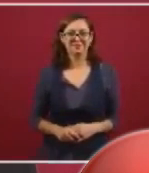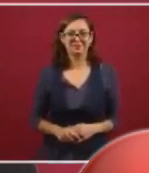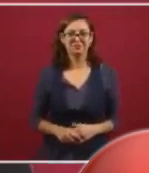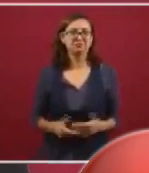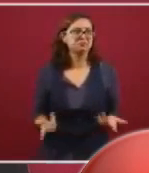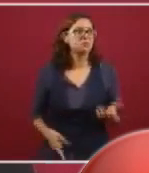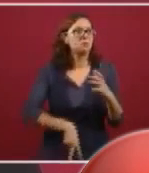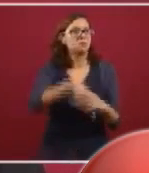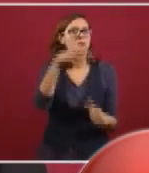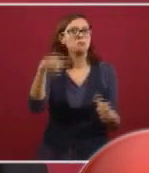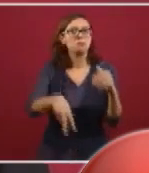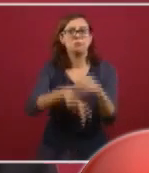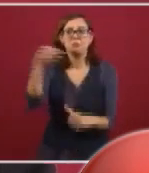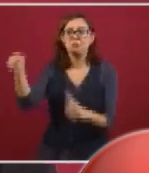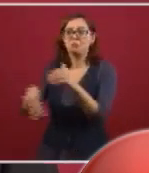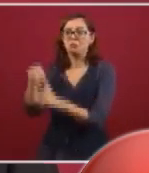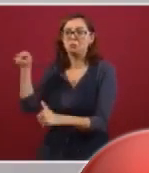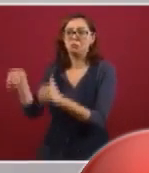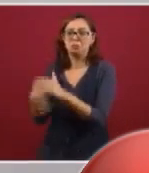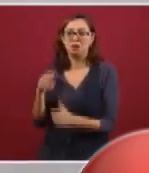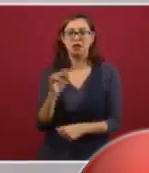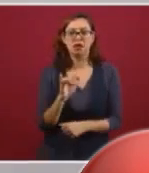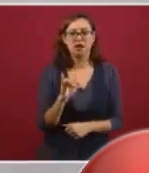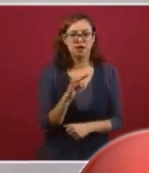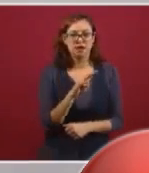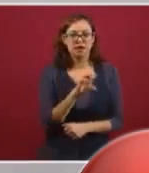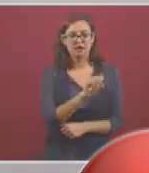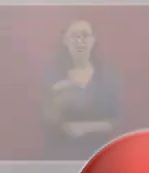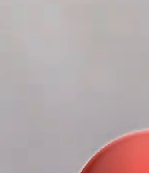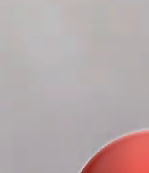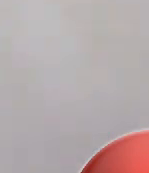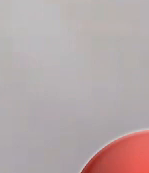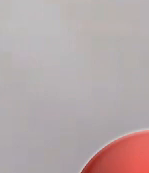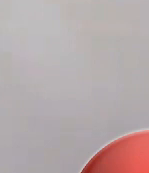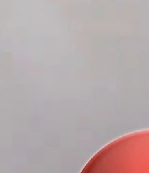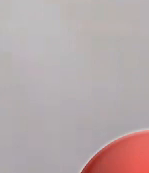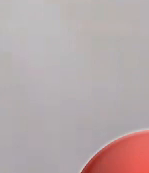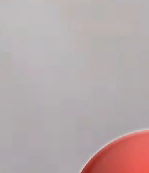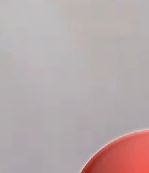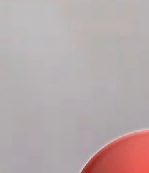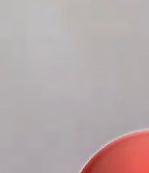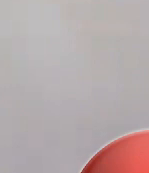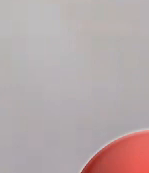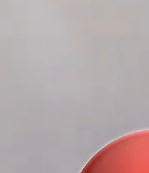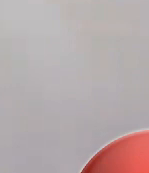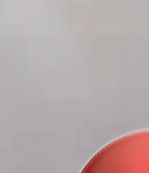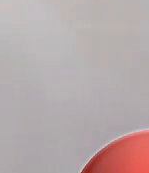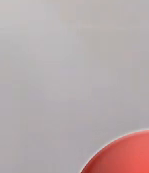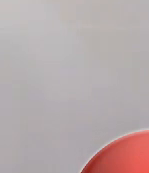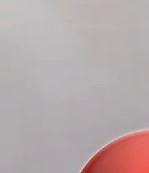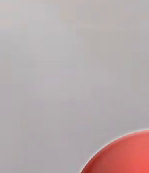Hay vacantes en el Seguro Social. Estoy recorriendo los hospitales